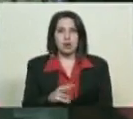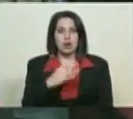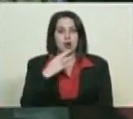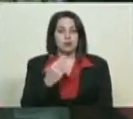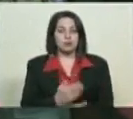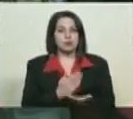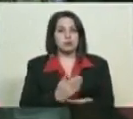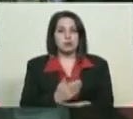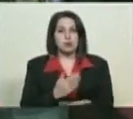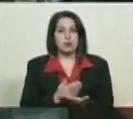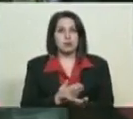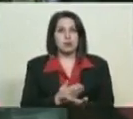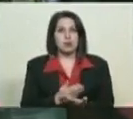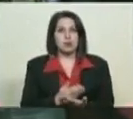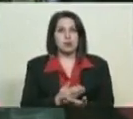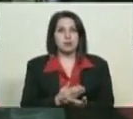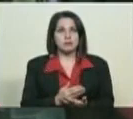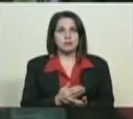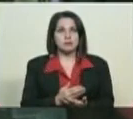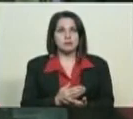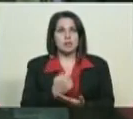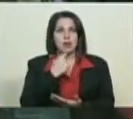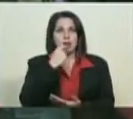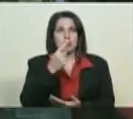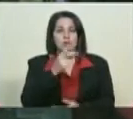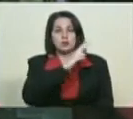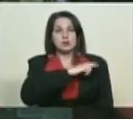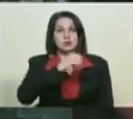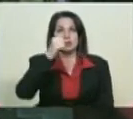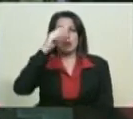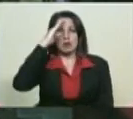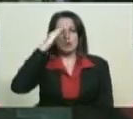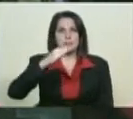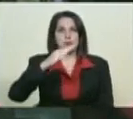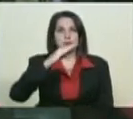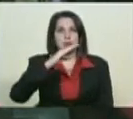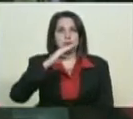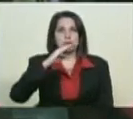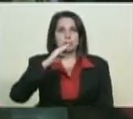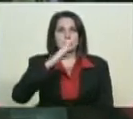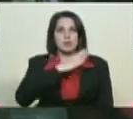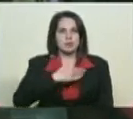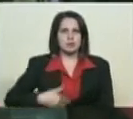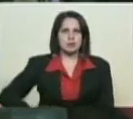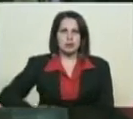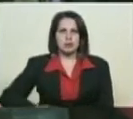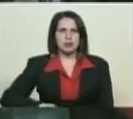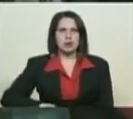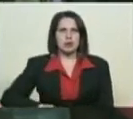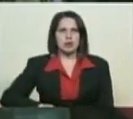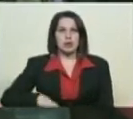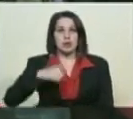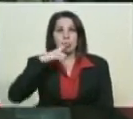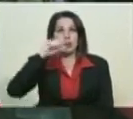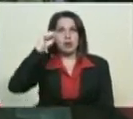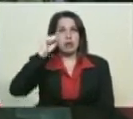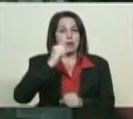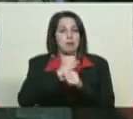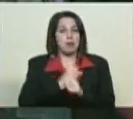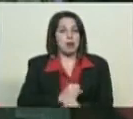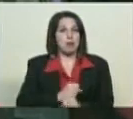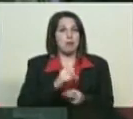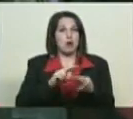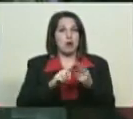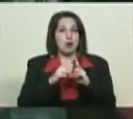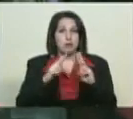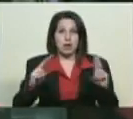siempre, tomando la palabra de nuestro comandante en jefe y presidente de la República, que esperemos en paz, en tranquilidad,